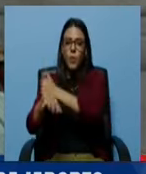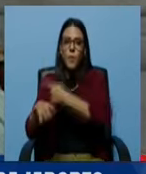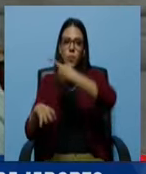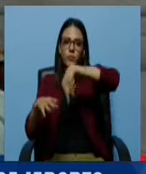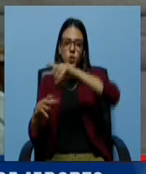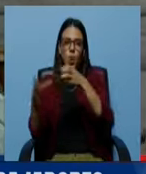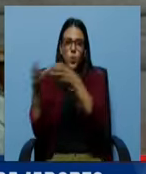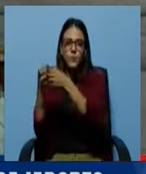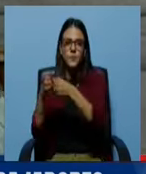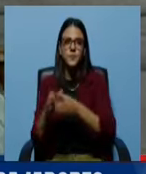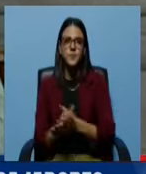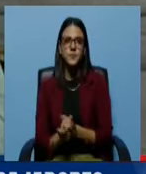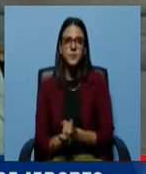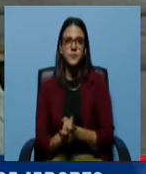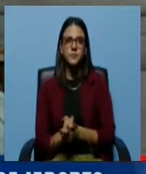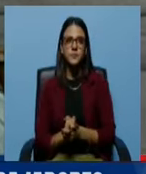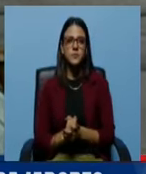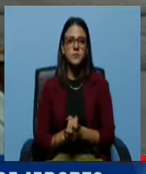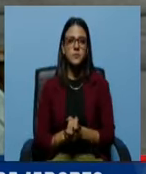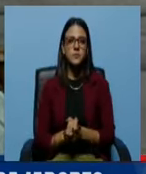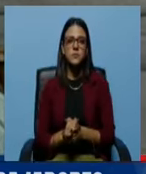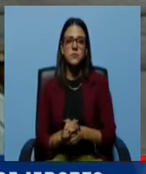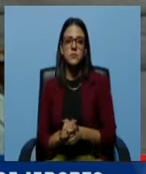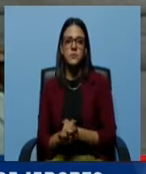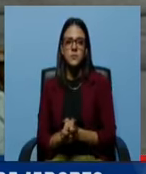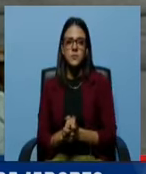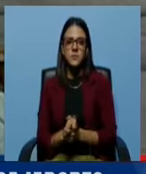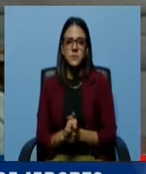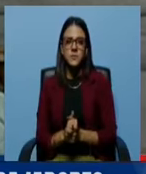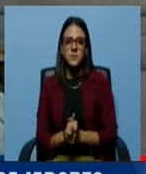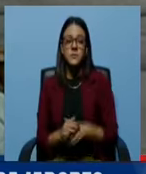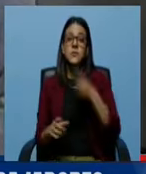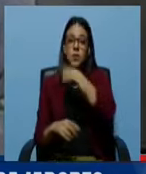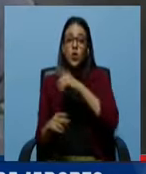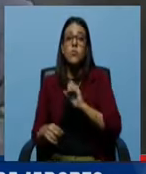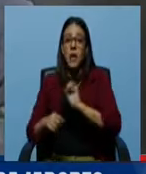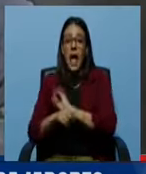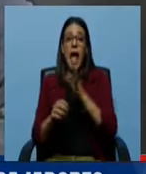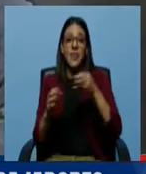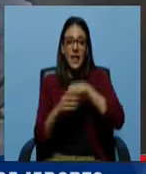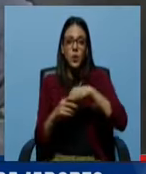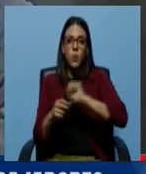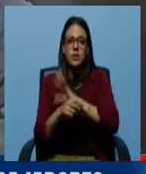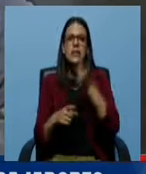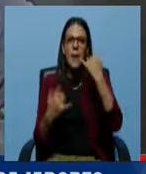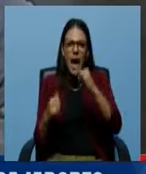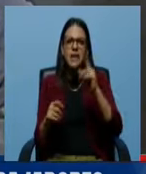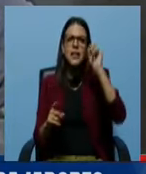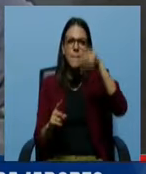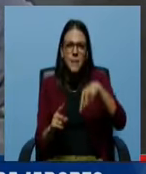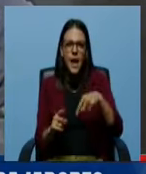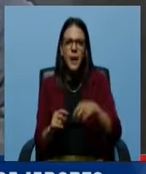OEA, Organización de Estados del ALBA, ¿no?, quien también ha tenido